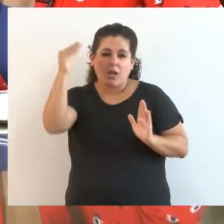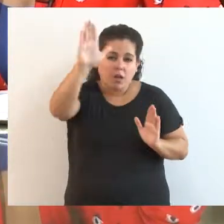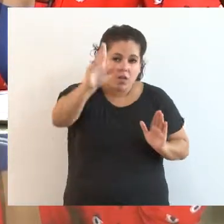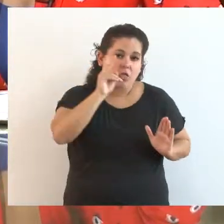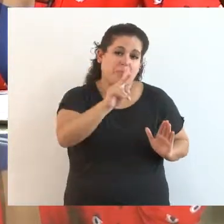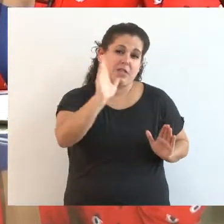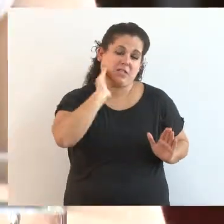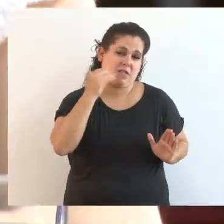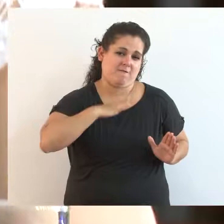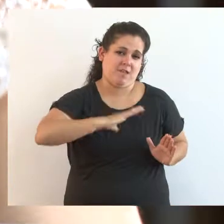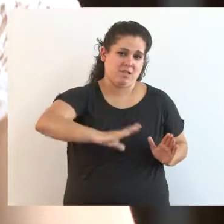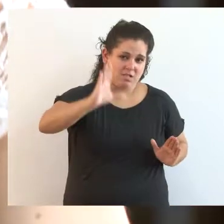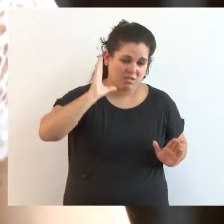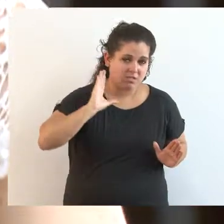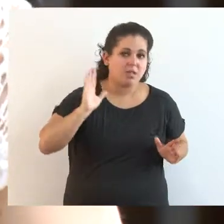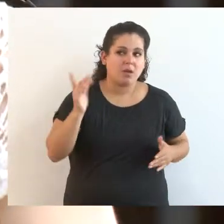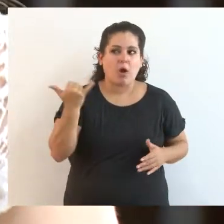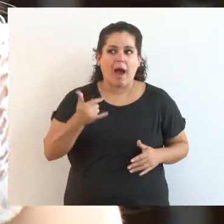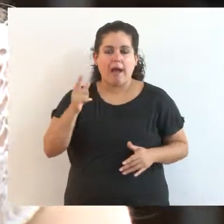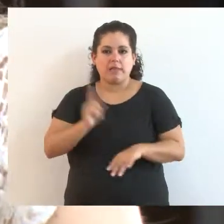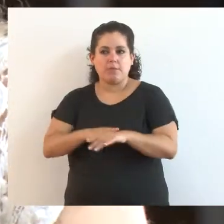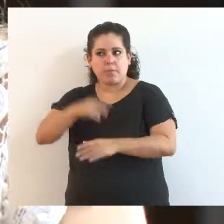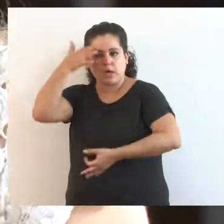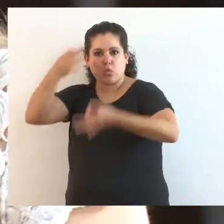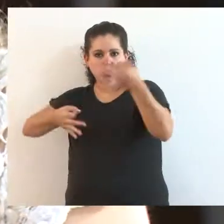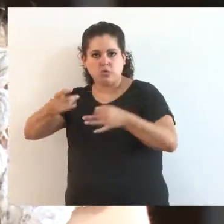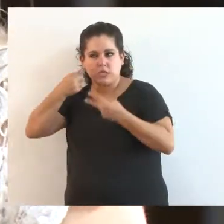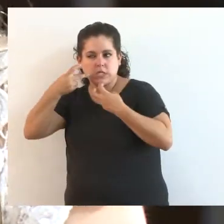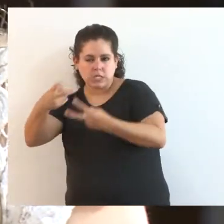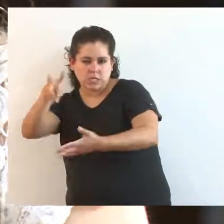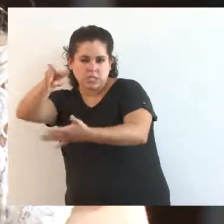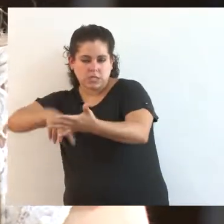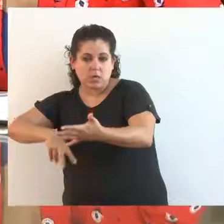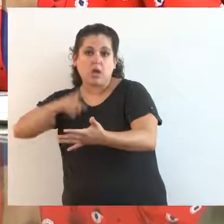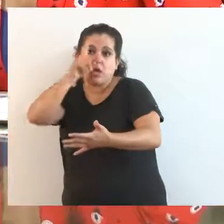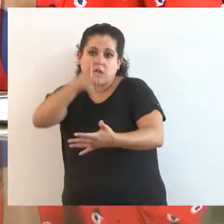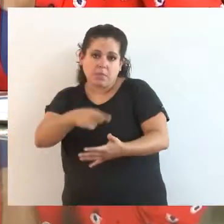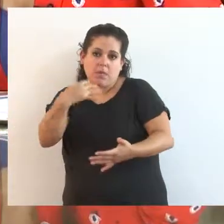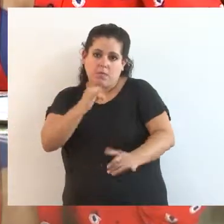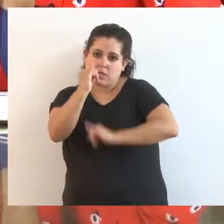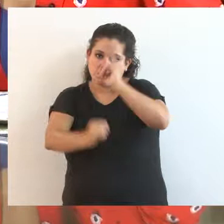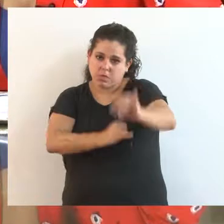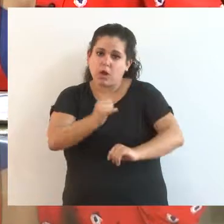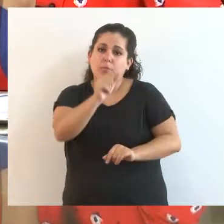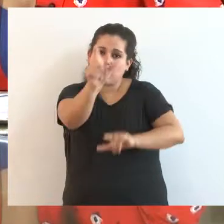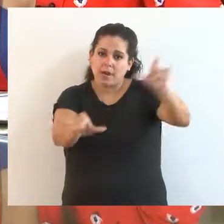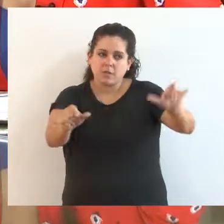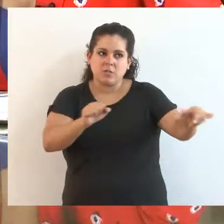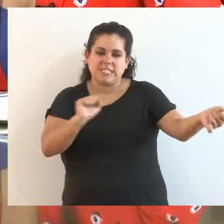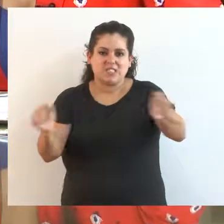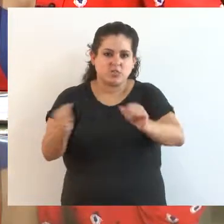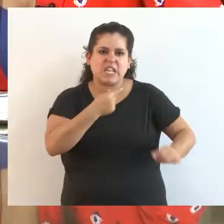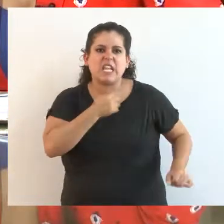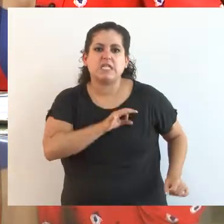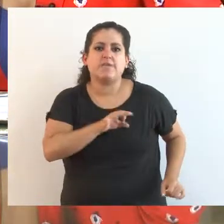en 2016, en sobre general todo para darle tiempo a la justicia de que se acomode, digamos. El hecho, y esto también hay que darle un poco a explicarlo porque la